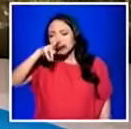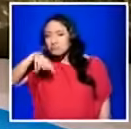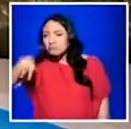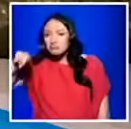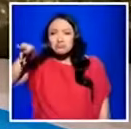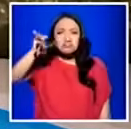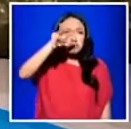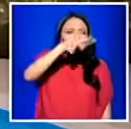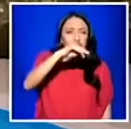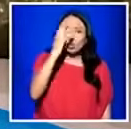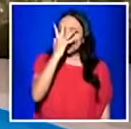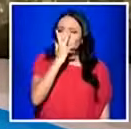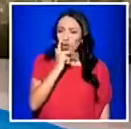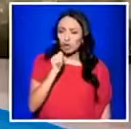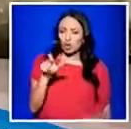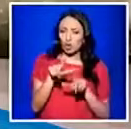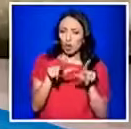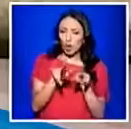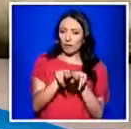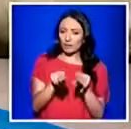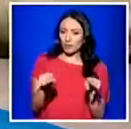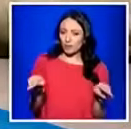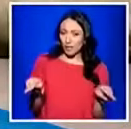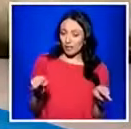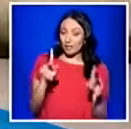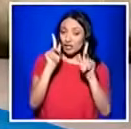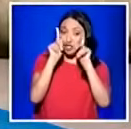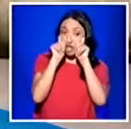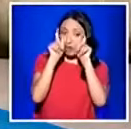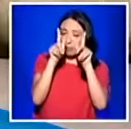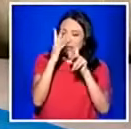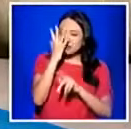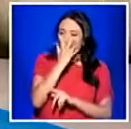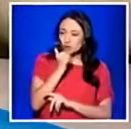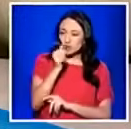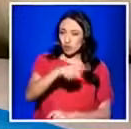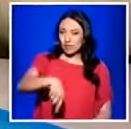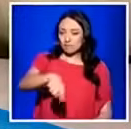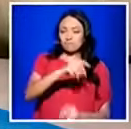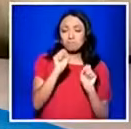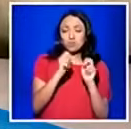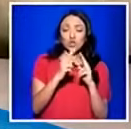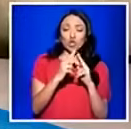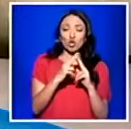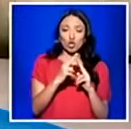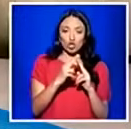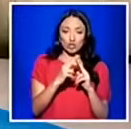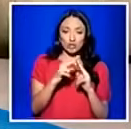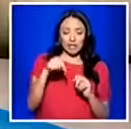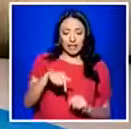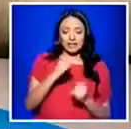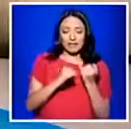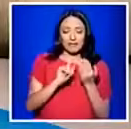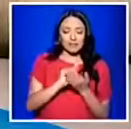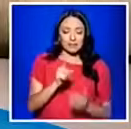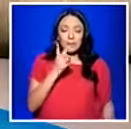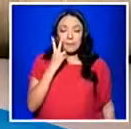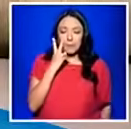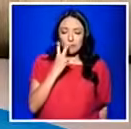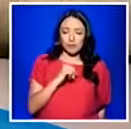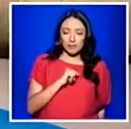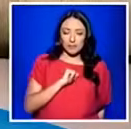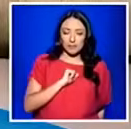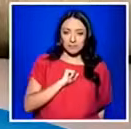zona maravillosa, natural, que tiene muchas sorpresas para brindar y que podamos conocer, por supuesto, este fin de semana. Veamos el